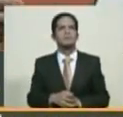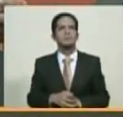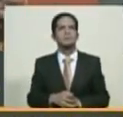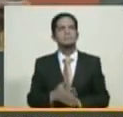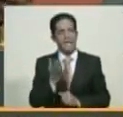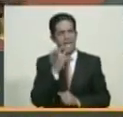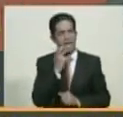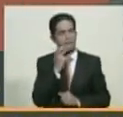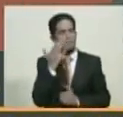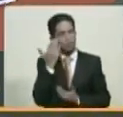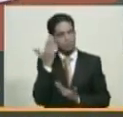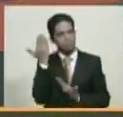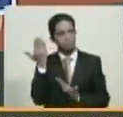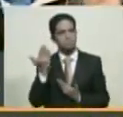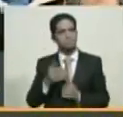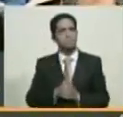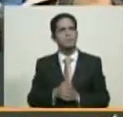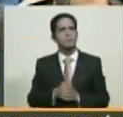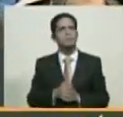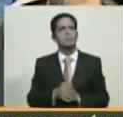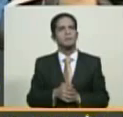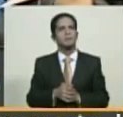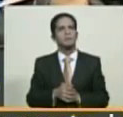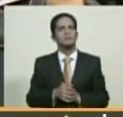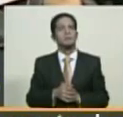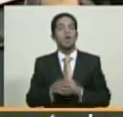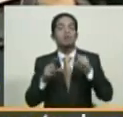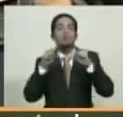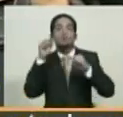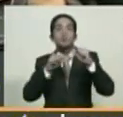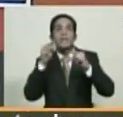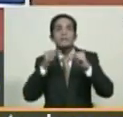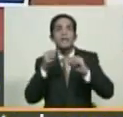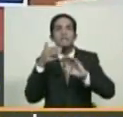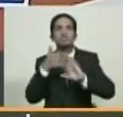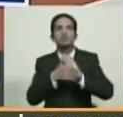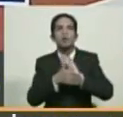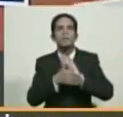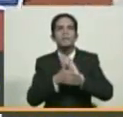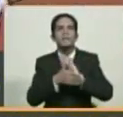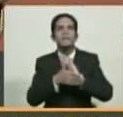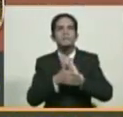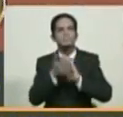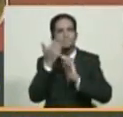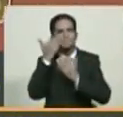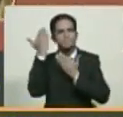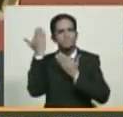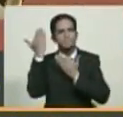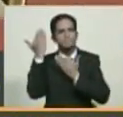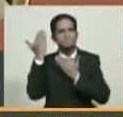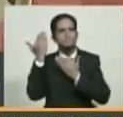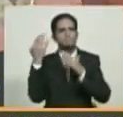ejemplo, cuenta Twitter de la Organización Internacional para las Migraciones.